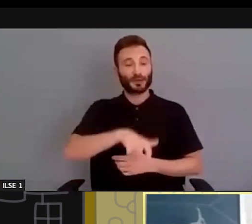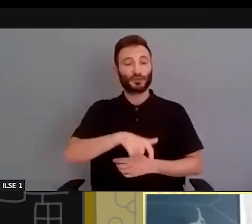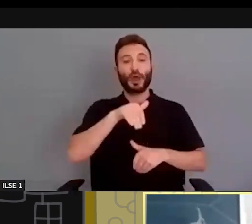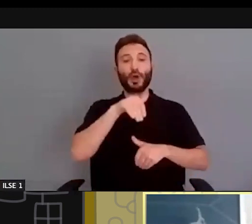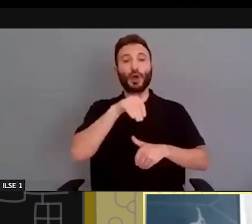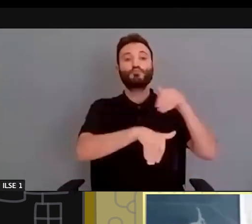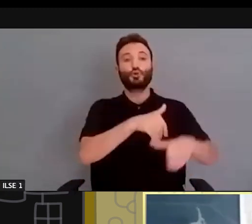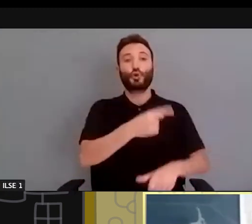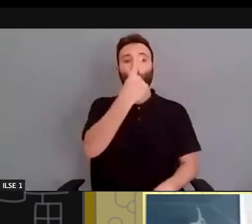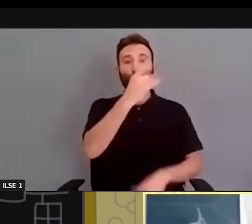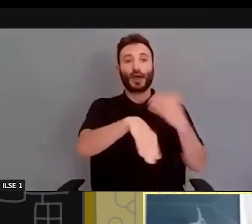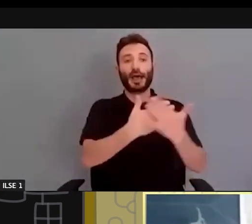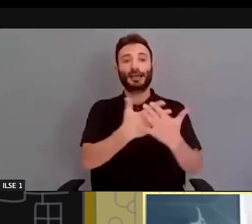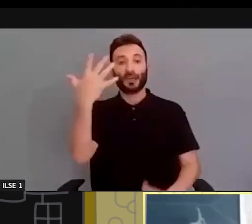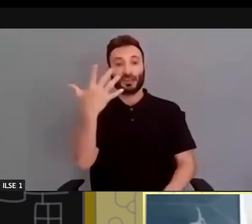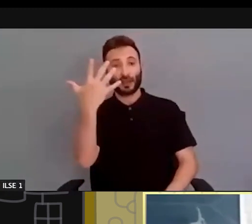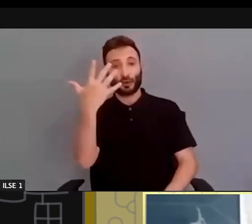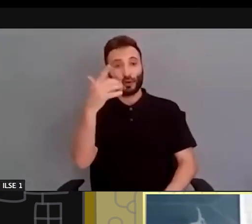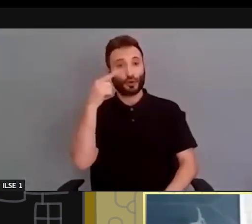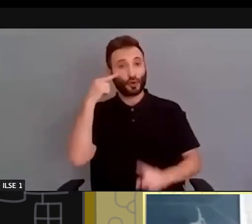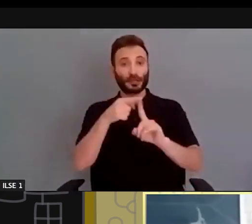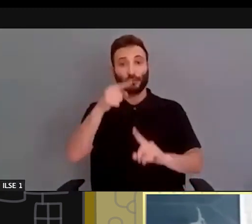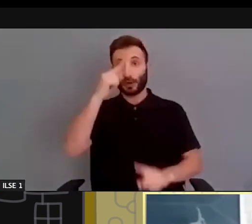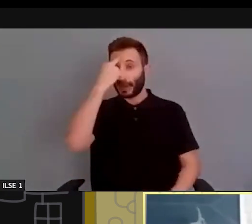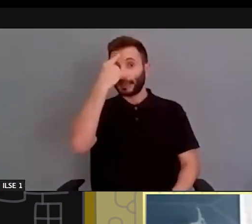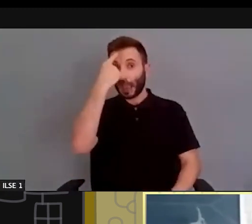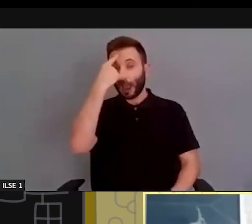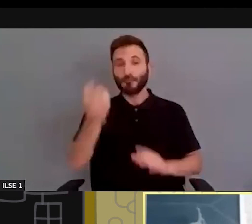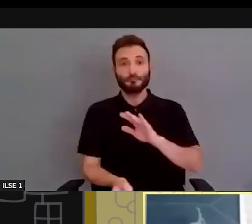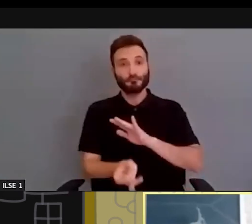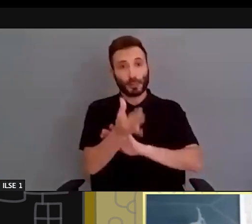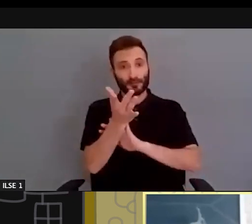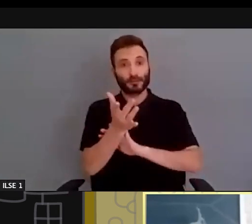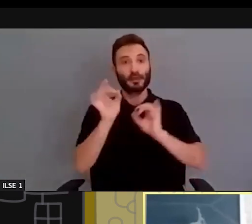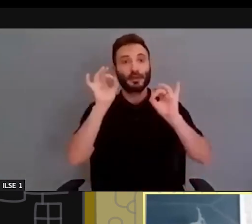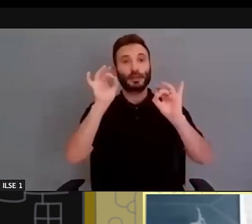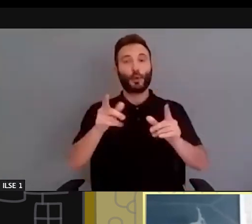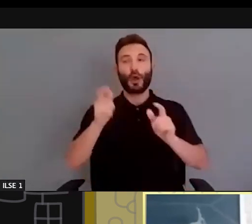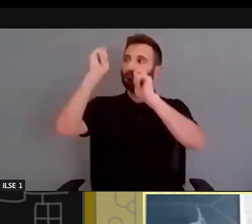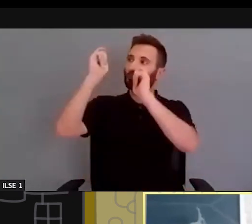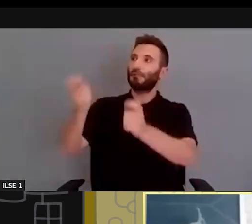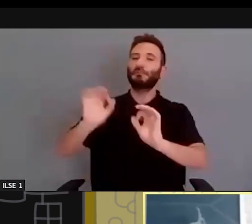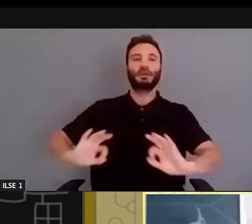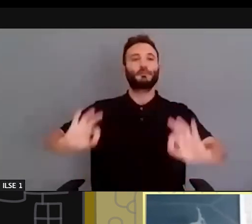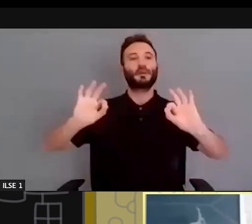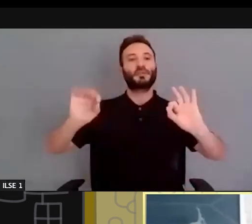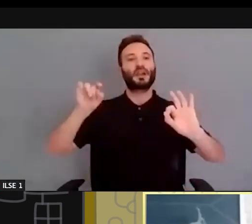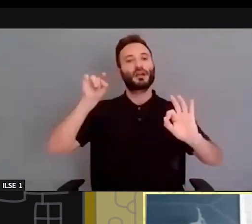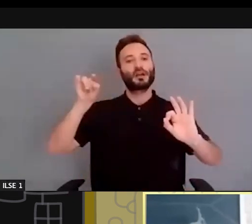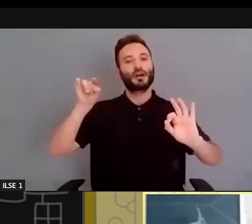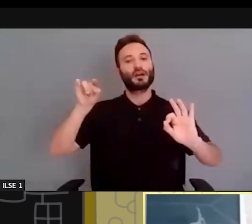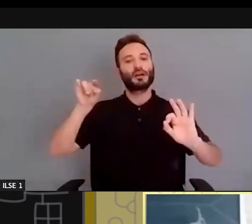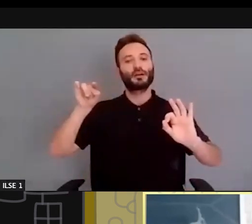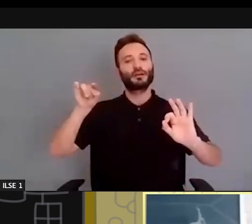para cada componente, salió la India como mención especial de un Kerala, que